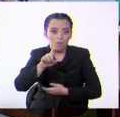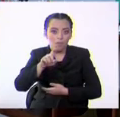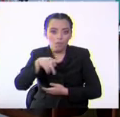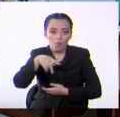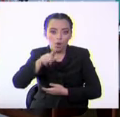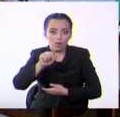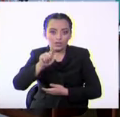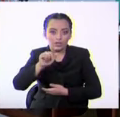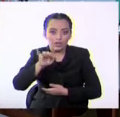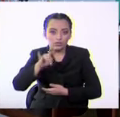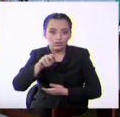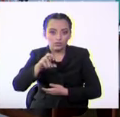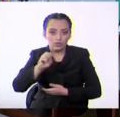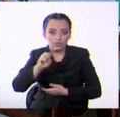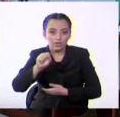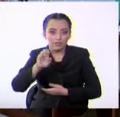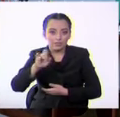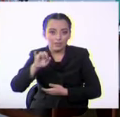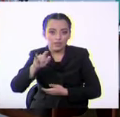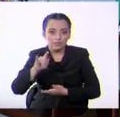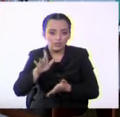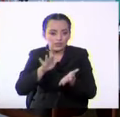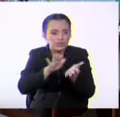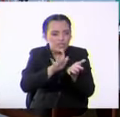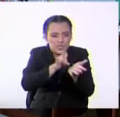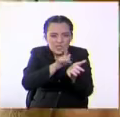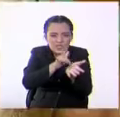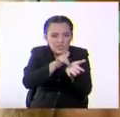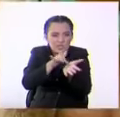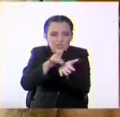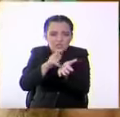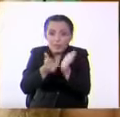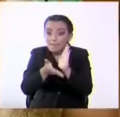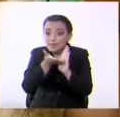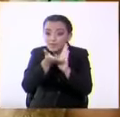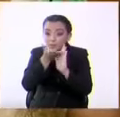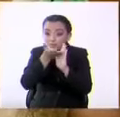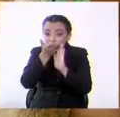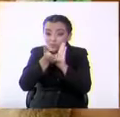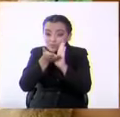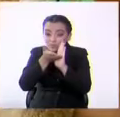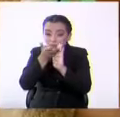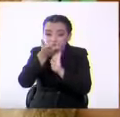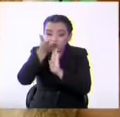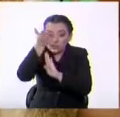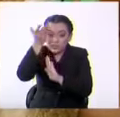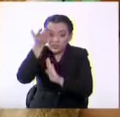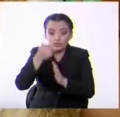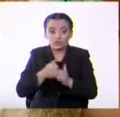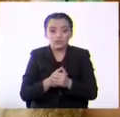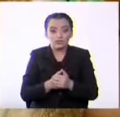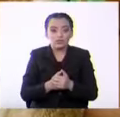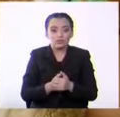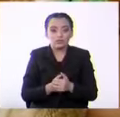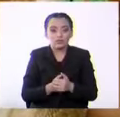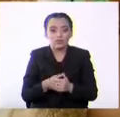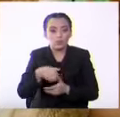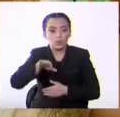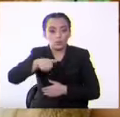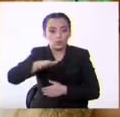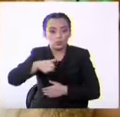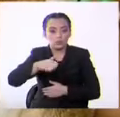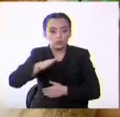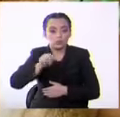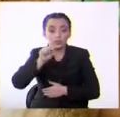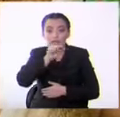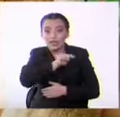nos gusta o nos produce beneficio, lo usamos cada vez más, al punto que sobrepasamos la tasa en que ellos